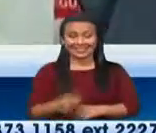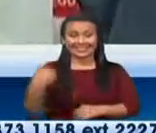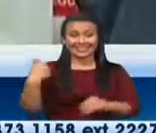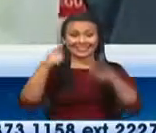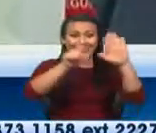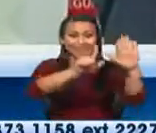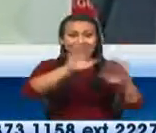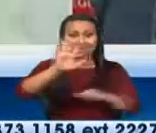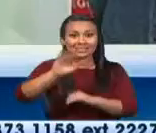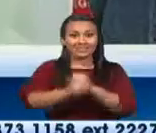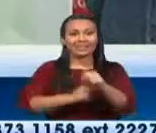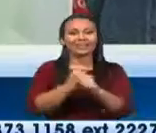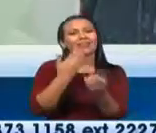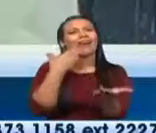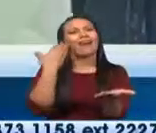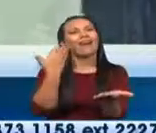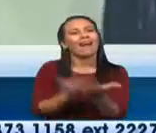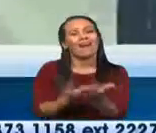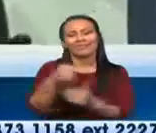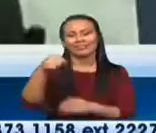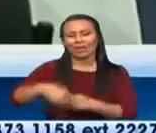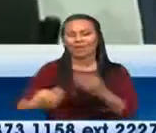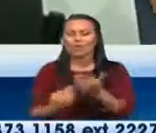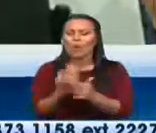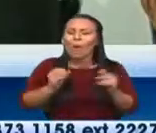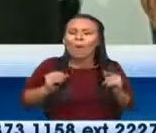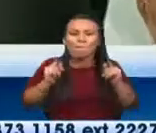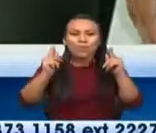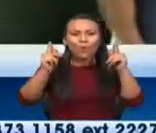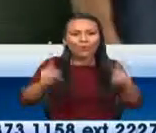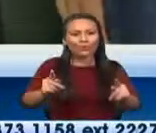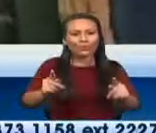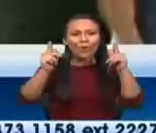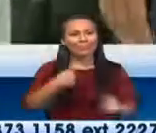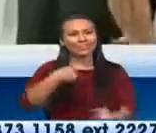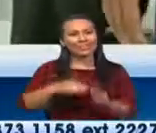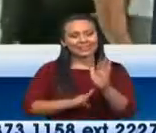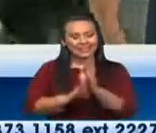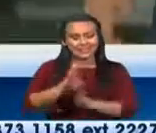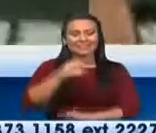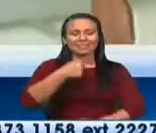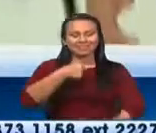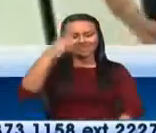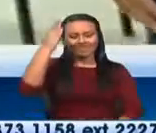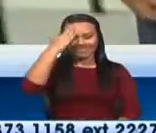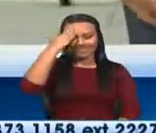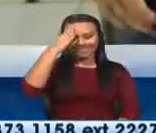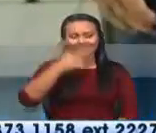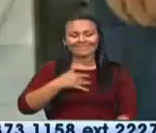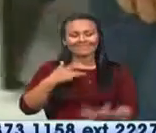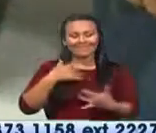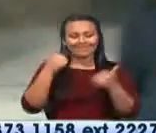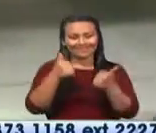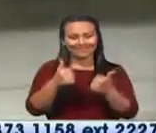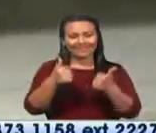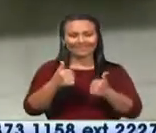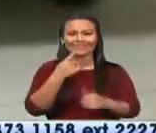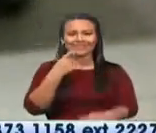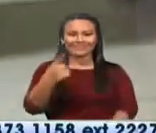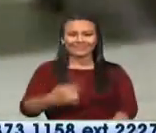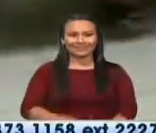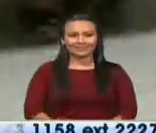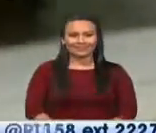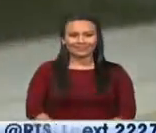años agradece lo que para él ha levantado su dignidad, informó Jorge Escobar.